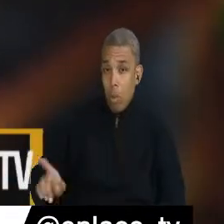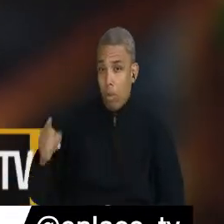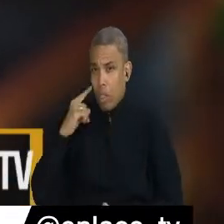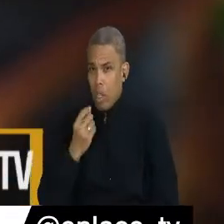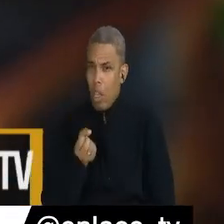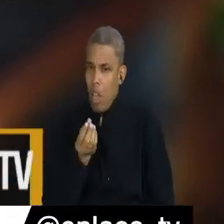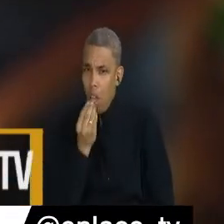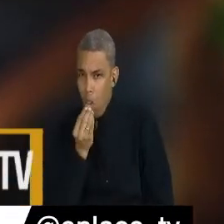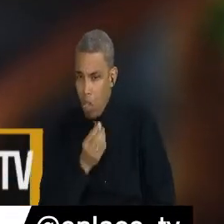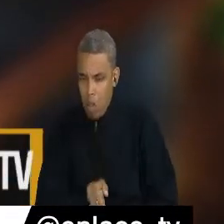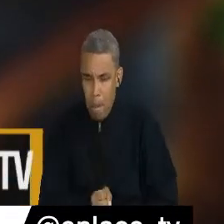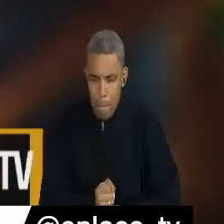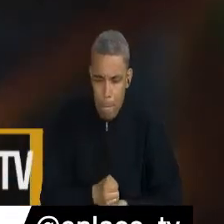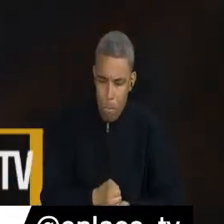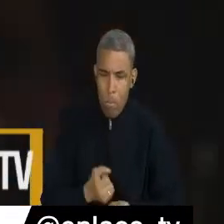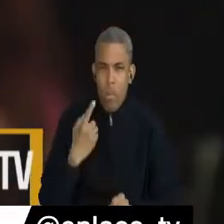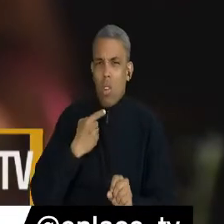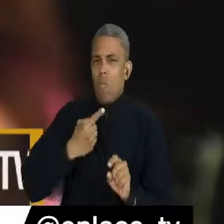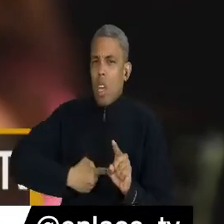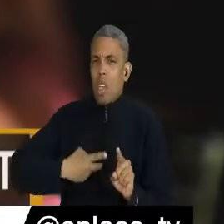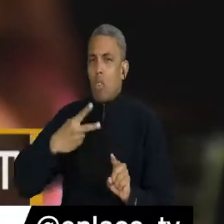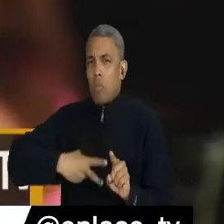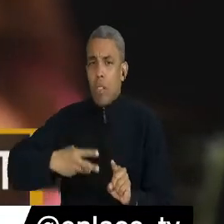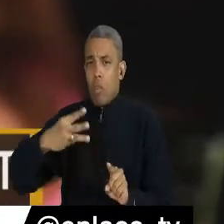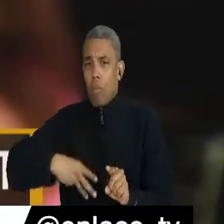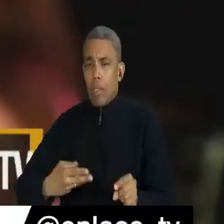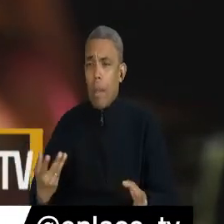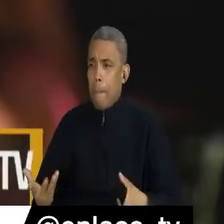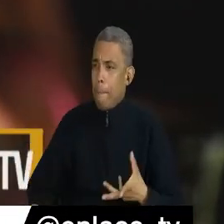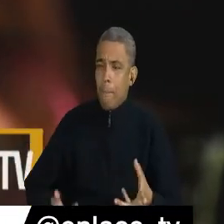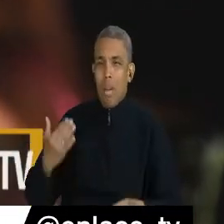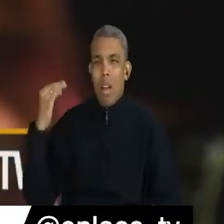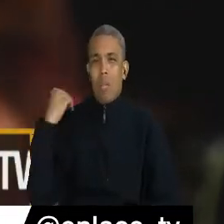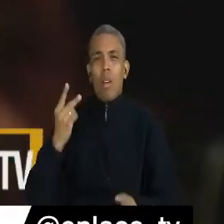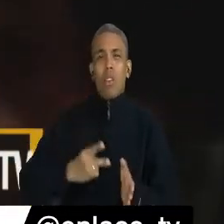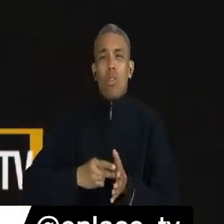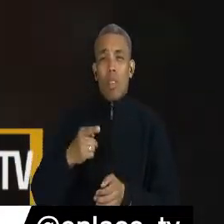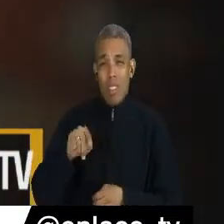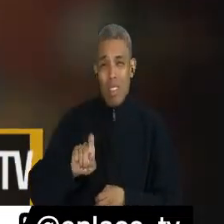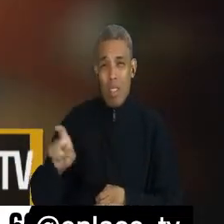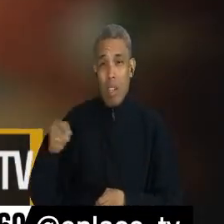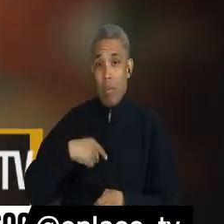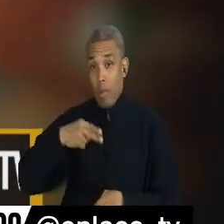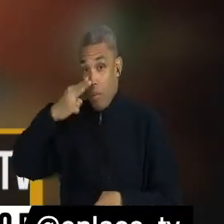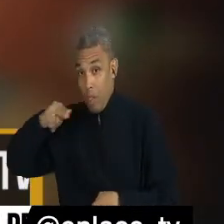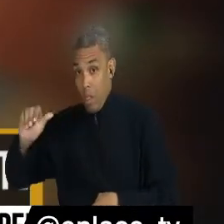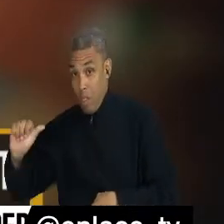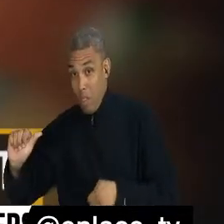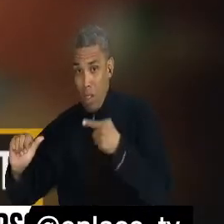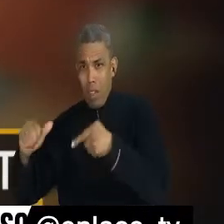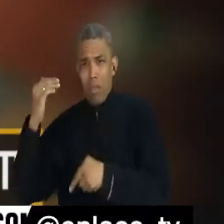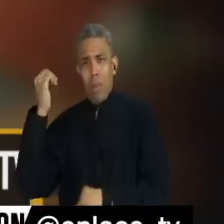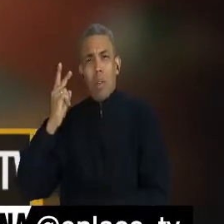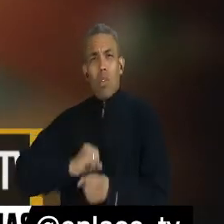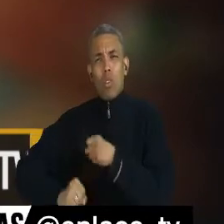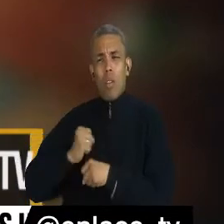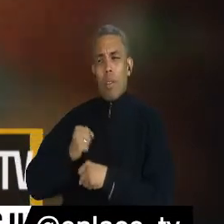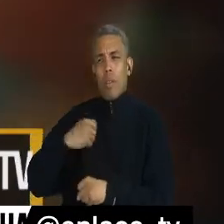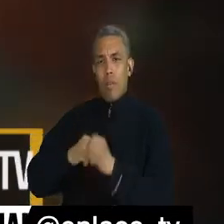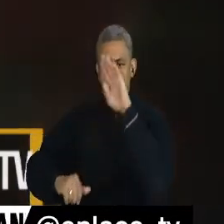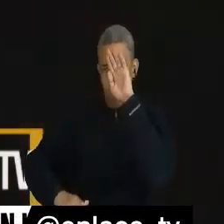el horror de varios meses de incertidumbre que viven luego de que en 2016 su niña de 12 años fuera abusada sexualmente por un